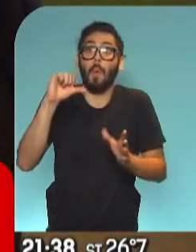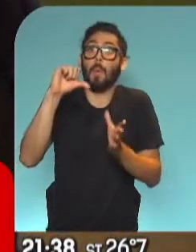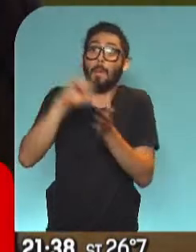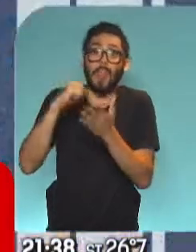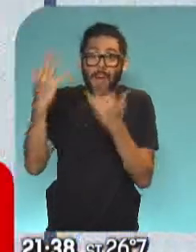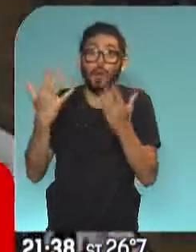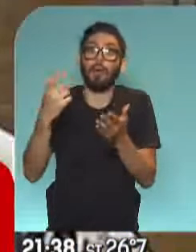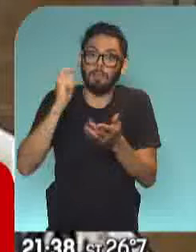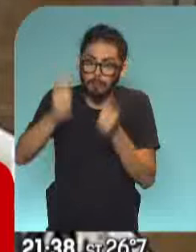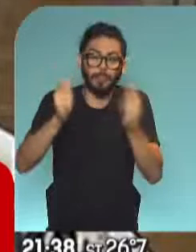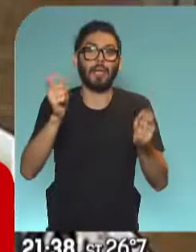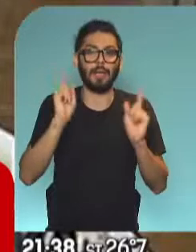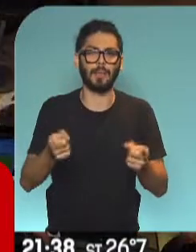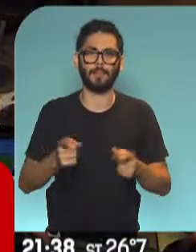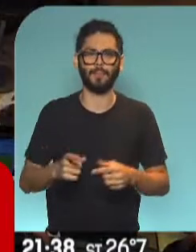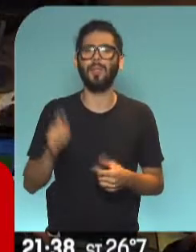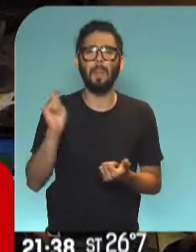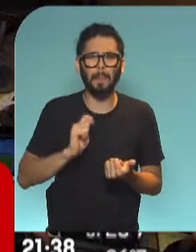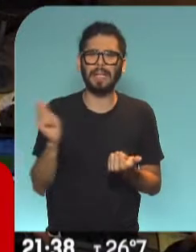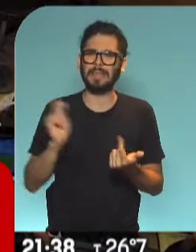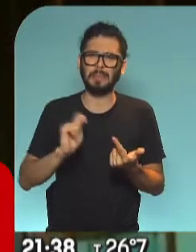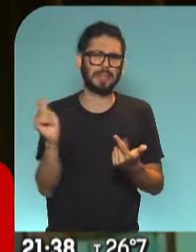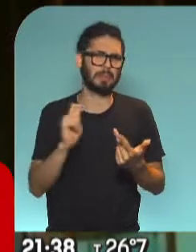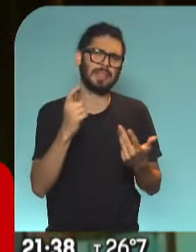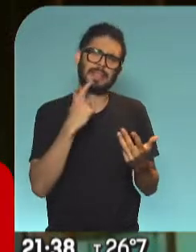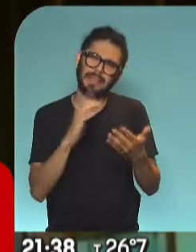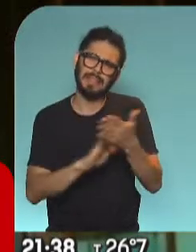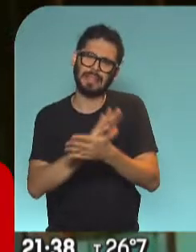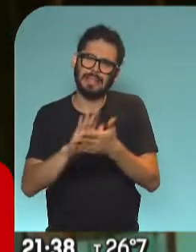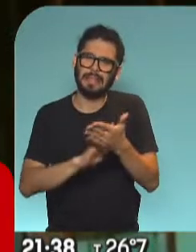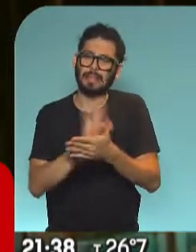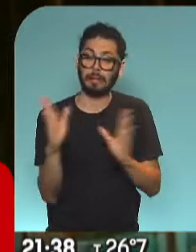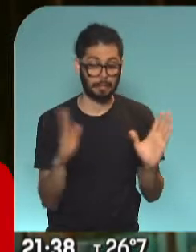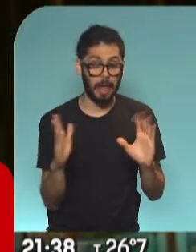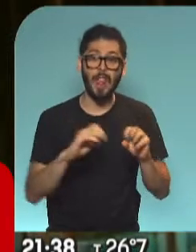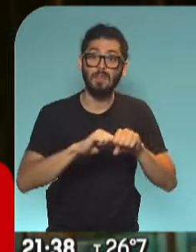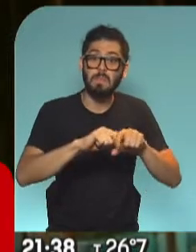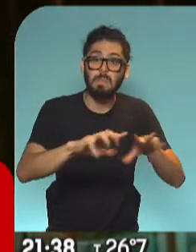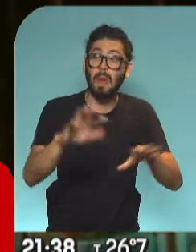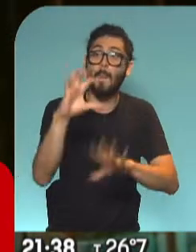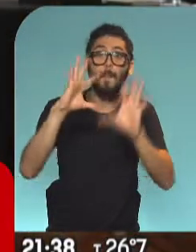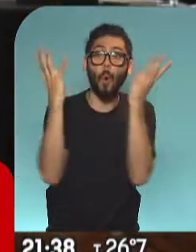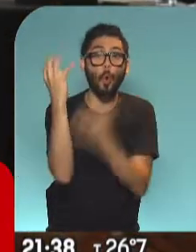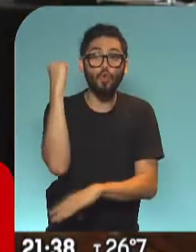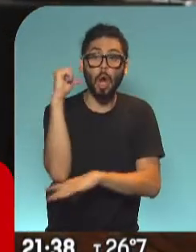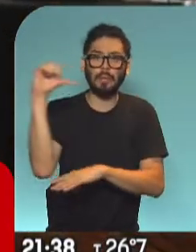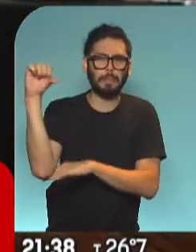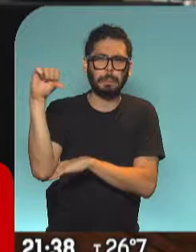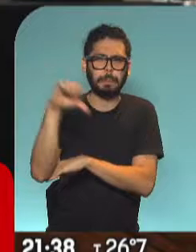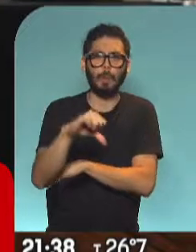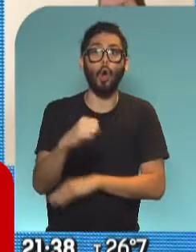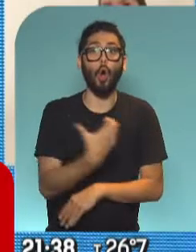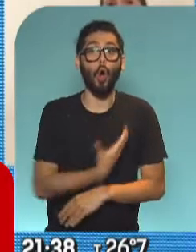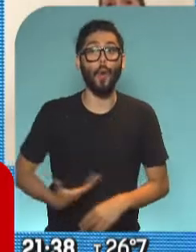exterior. Tras largos meses de negociaciones, atravesadas por la pandemia y el derrumbe económico mundial, el gobierno